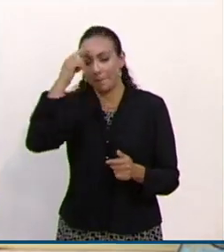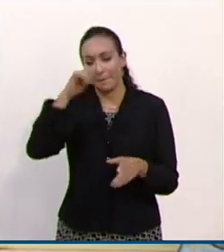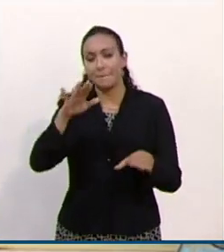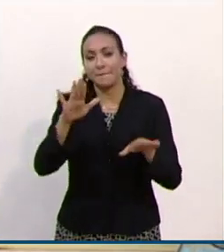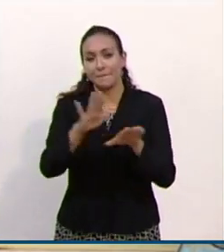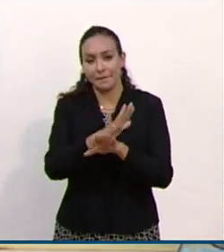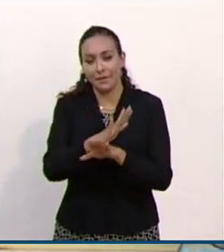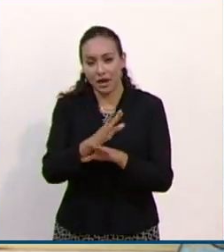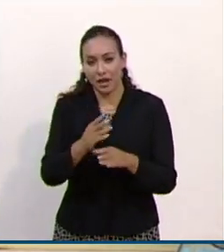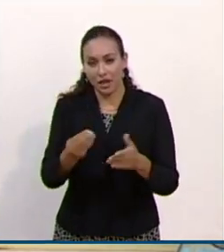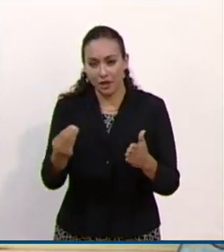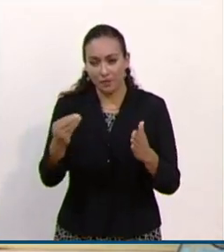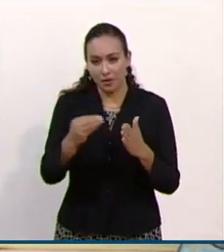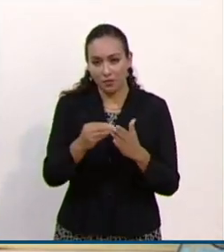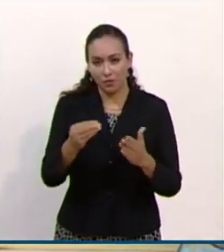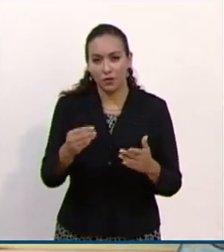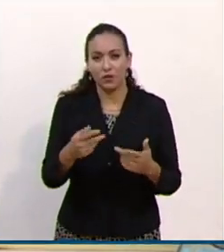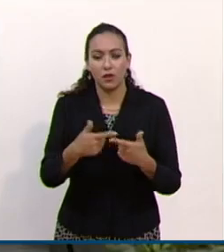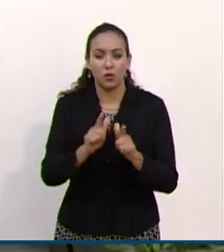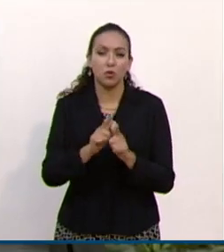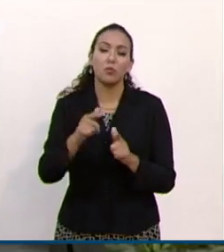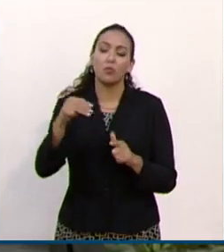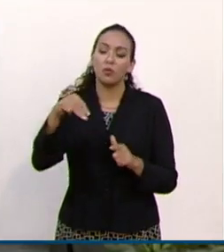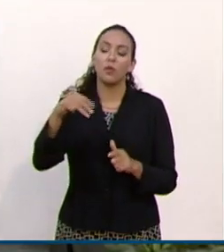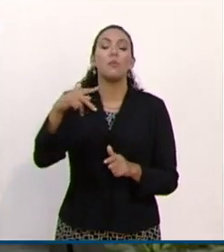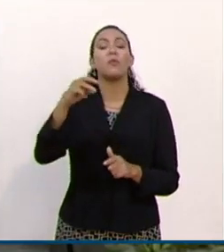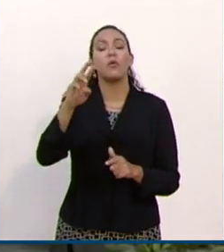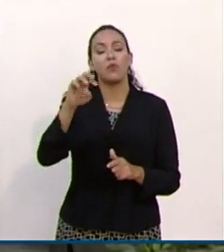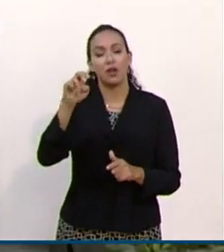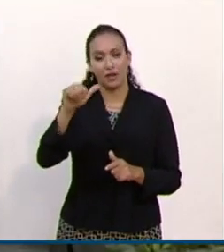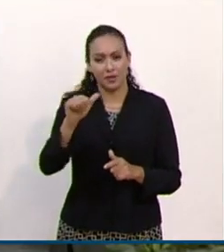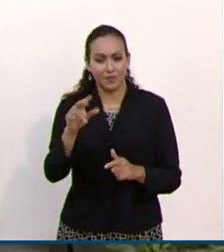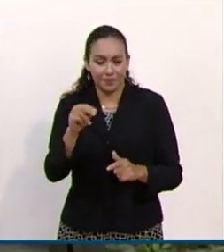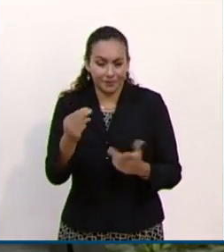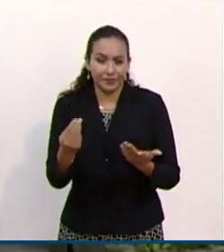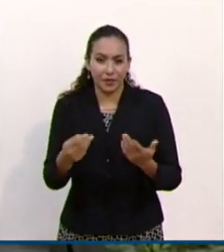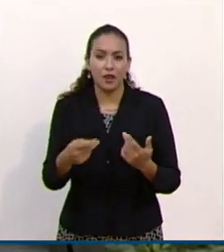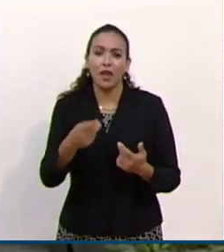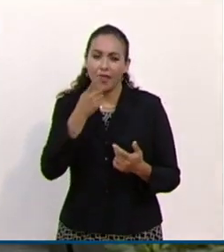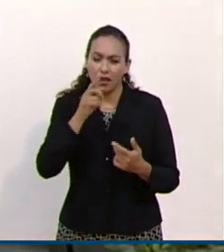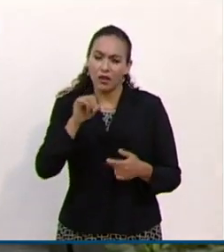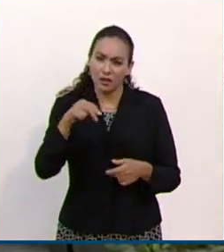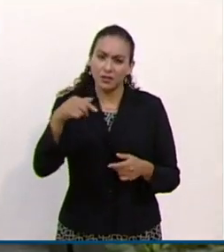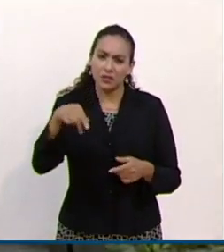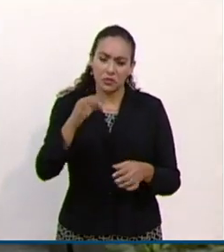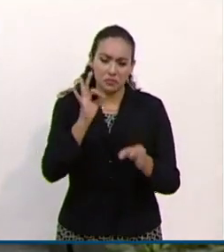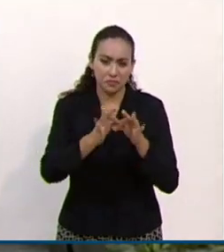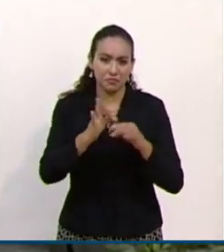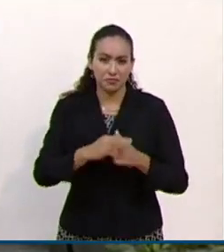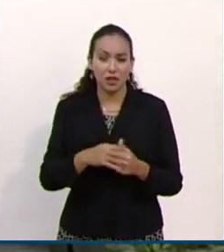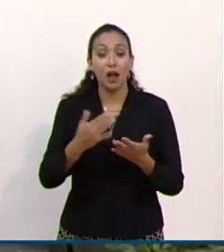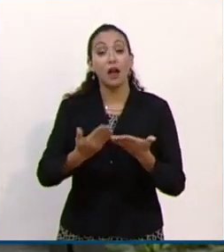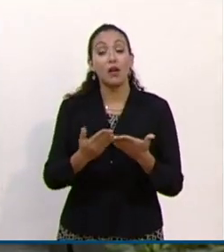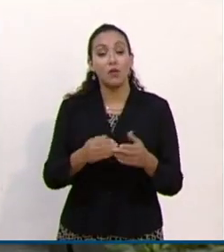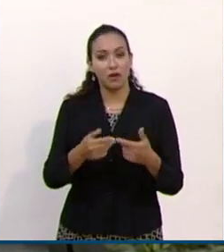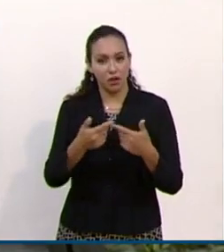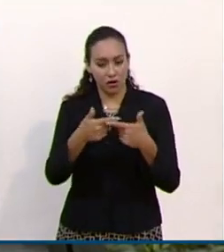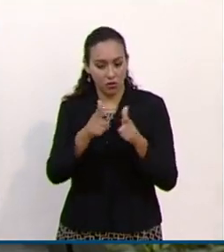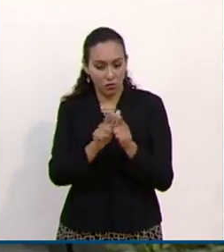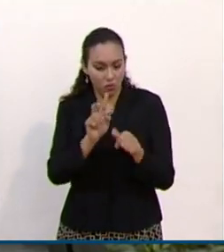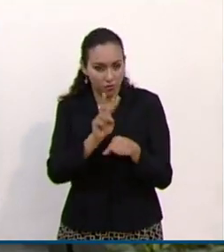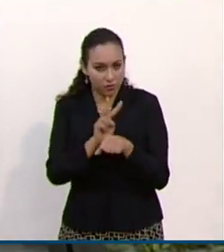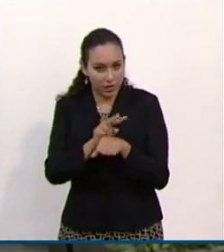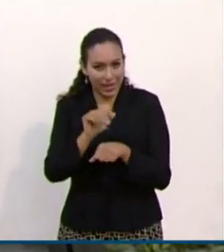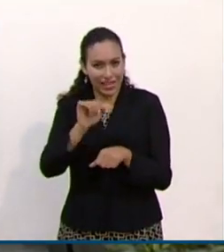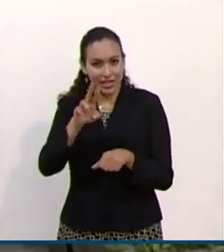el criterio del partido político Morena. El Tribunal Electoral determinó que es el Consejo General del INE el que debe determinar